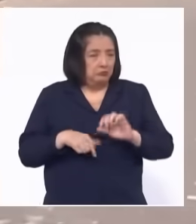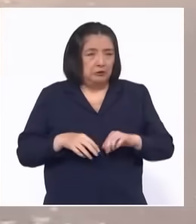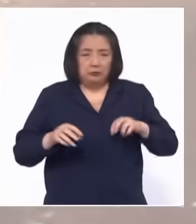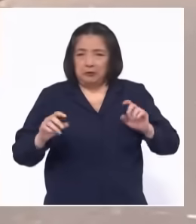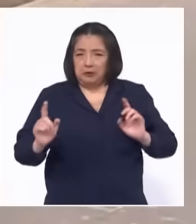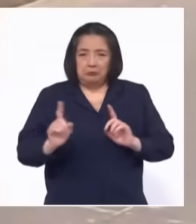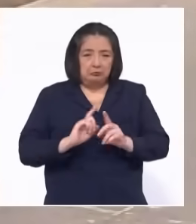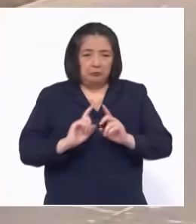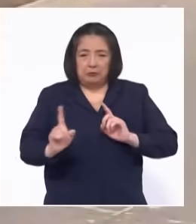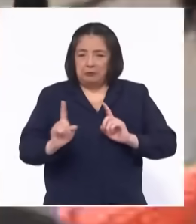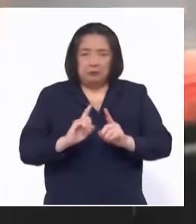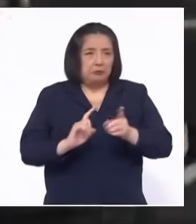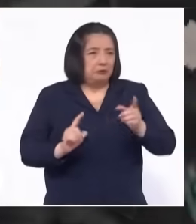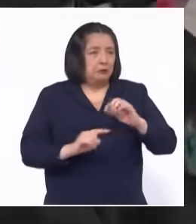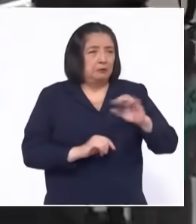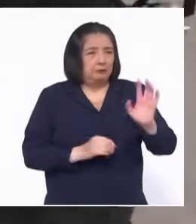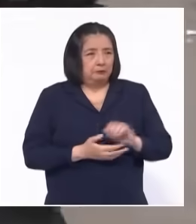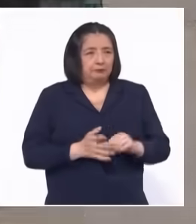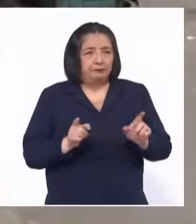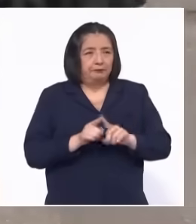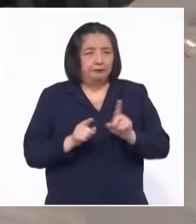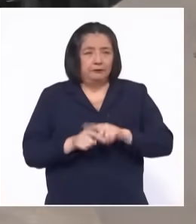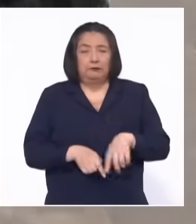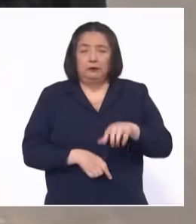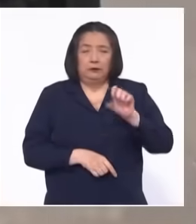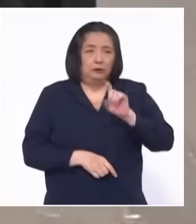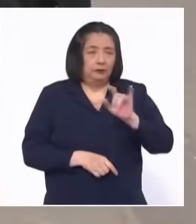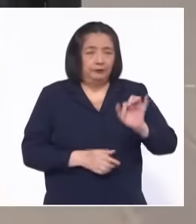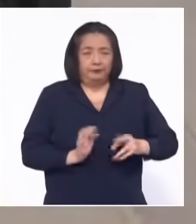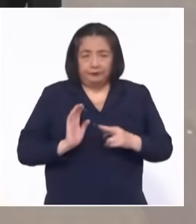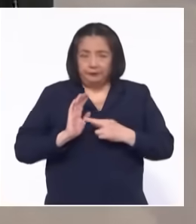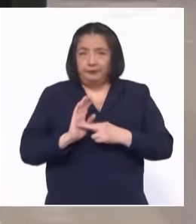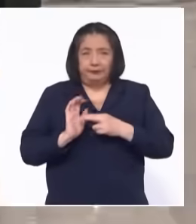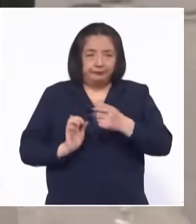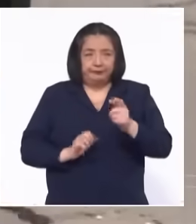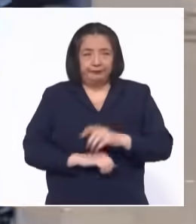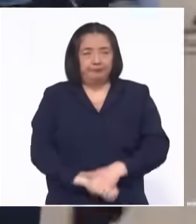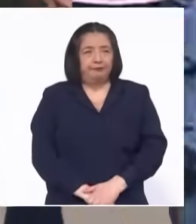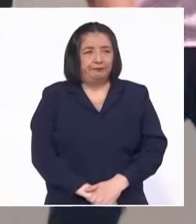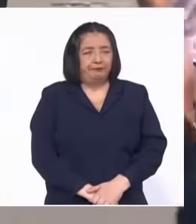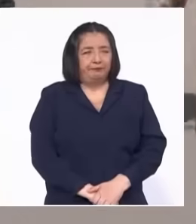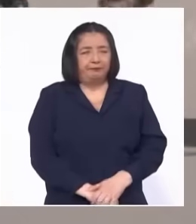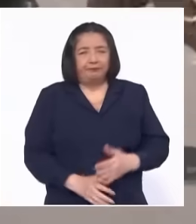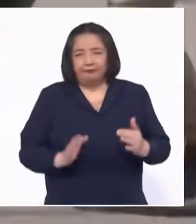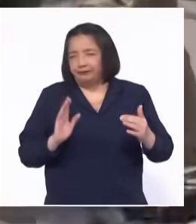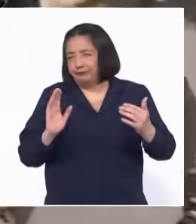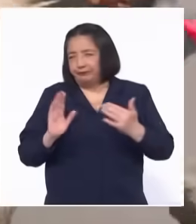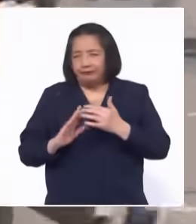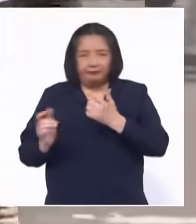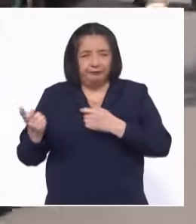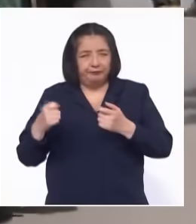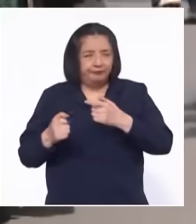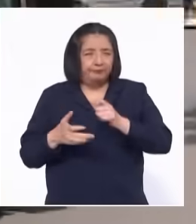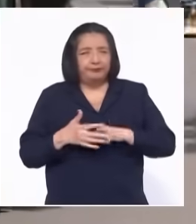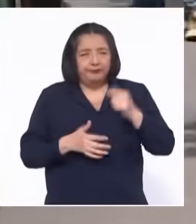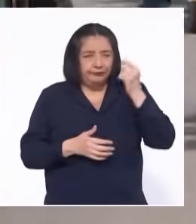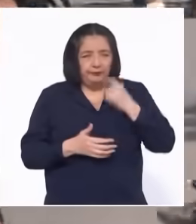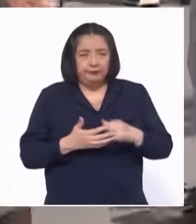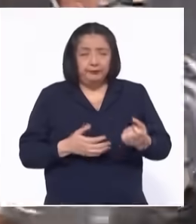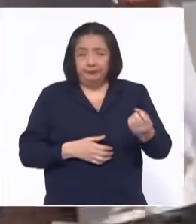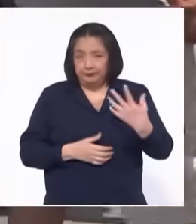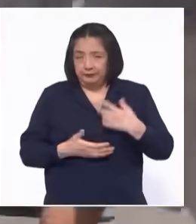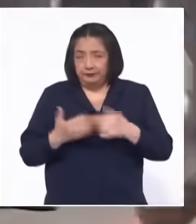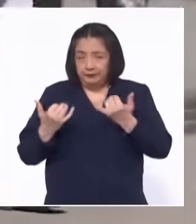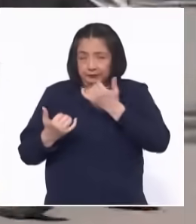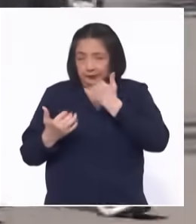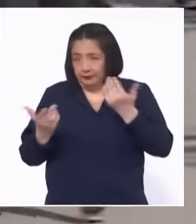facilidad. Y estamos también con Susana Saldaña, que es representante de los comerciantes de Gamarra, para que nos dé sus primeras impresiones de lo que